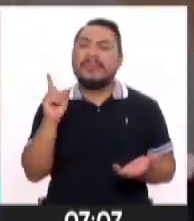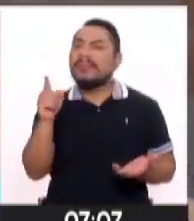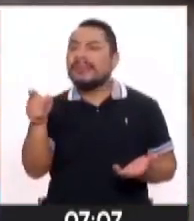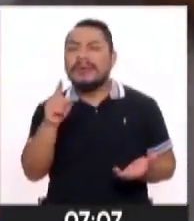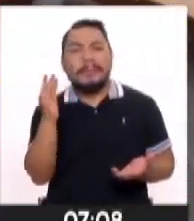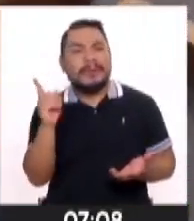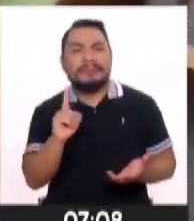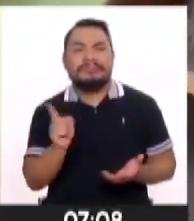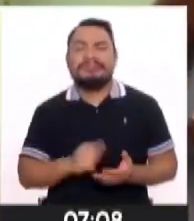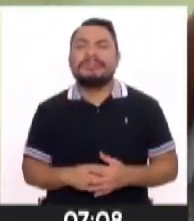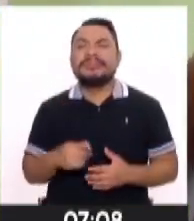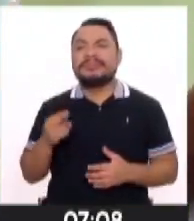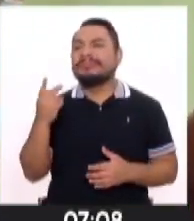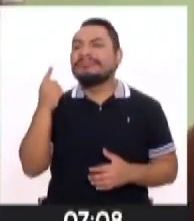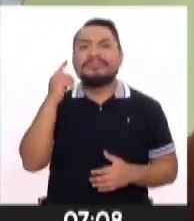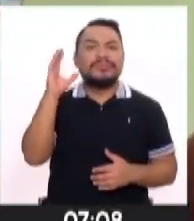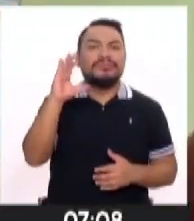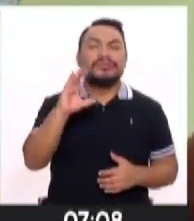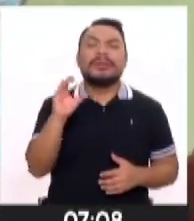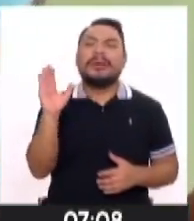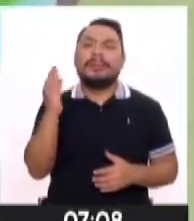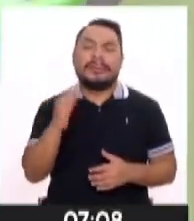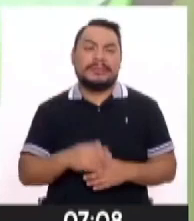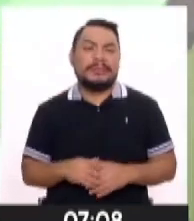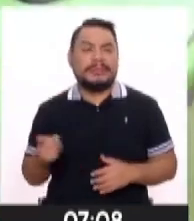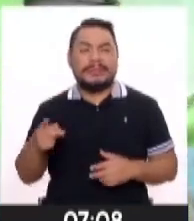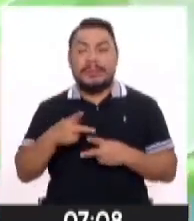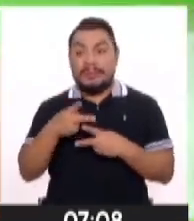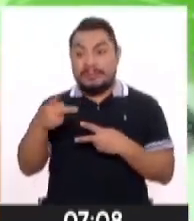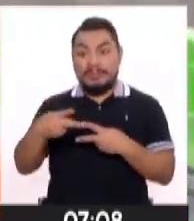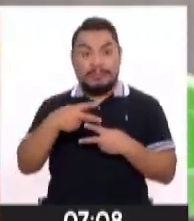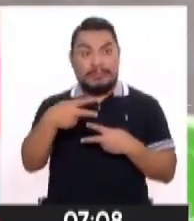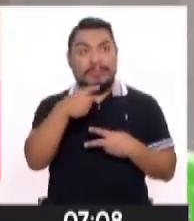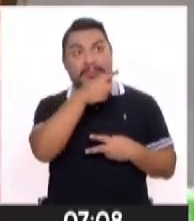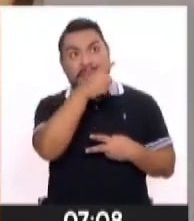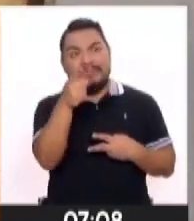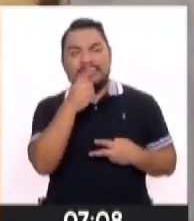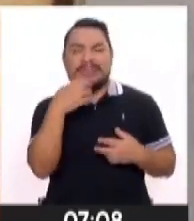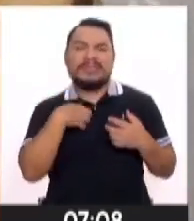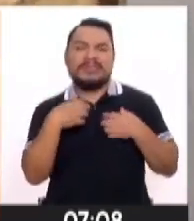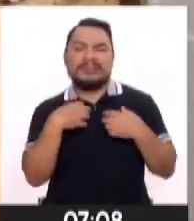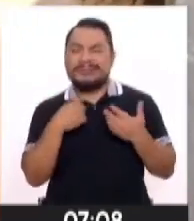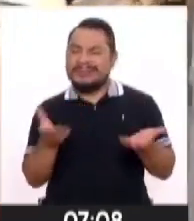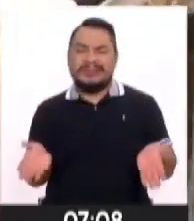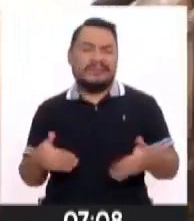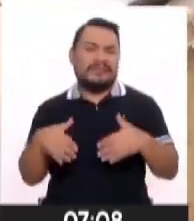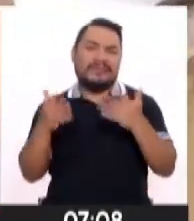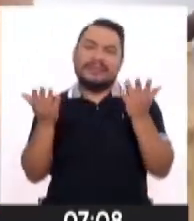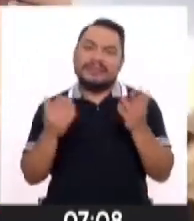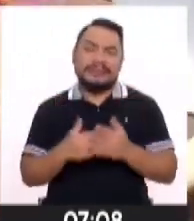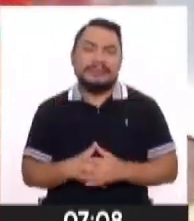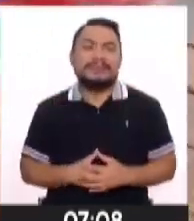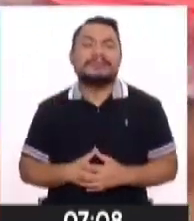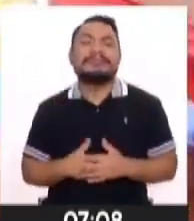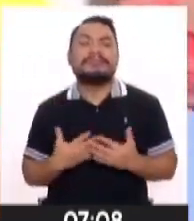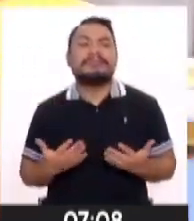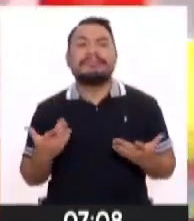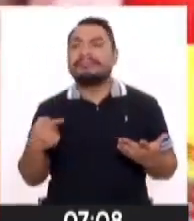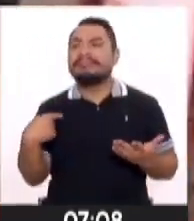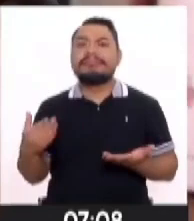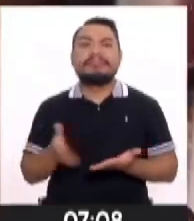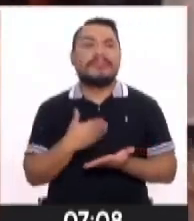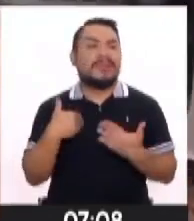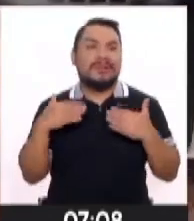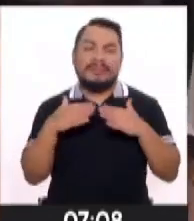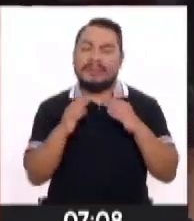bien de acá. Los vecinos, están incómodos también ya. Están incómodos porque te espisa para que pasen los carros. Es. A estos semanas nomás nos ha dado, nos aloja, ¿no? ¿Dónde vamos a ir?